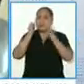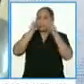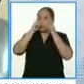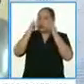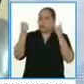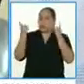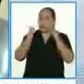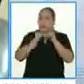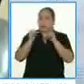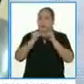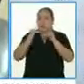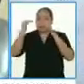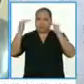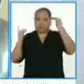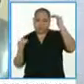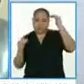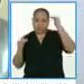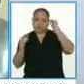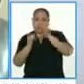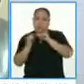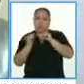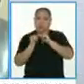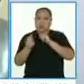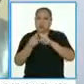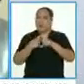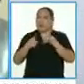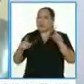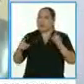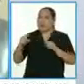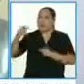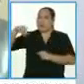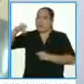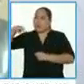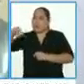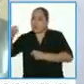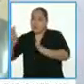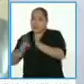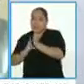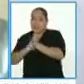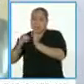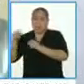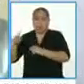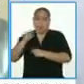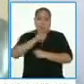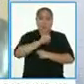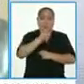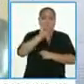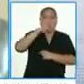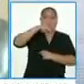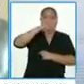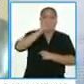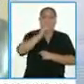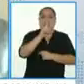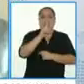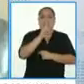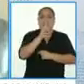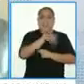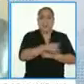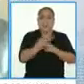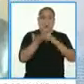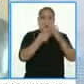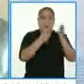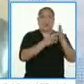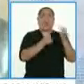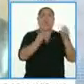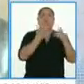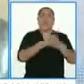sorprendidos por la cifra, por la diferencia también de las cifras que reporta tanto MINSA como en el caso del SINADEF. Y el dato que usted señala, Rodrigo, en sentido de que las personas se